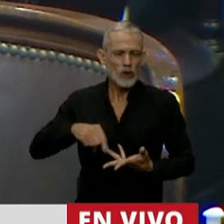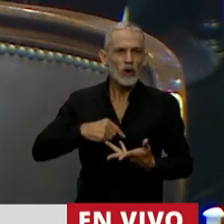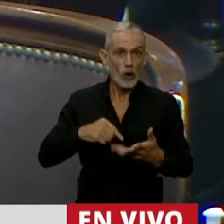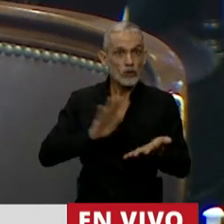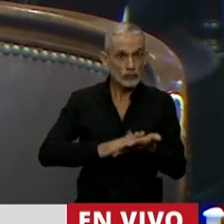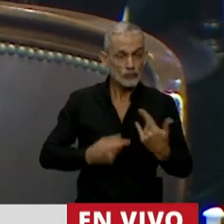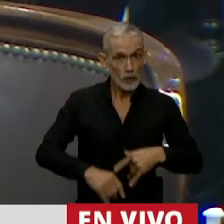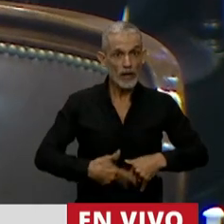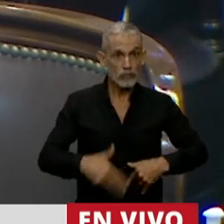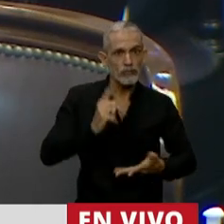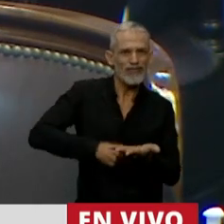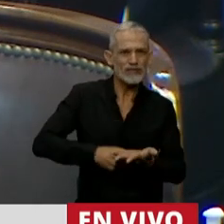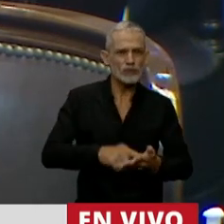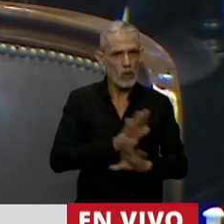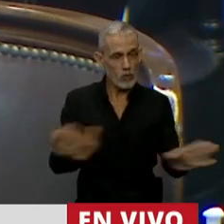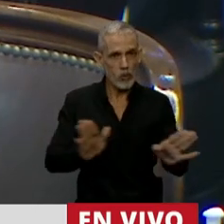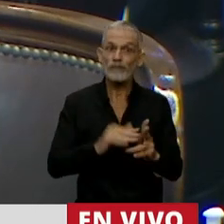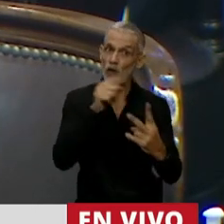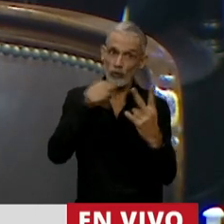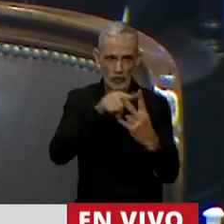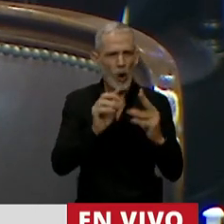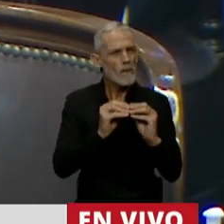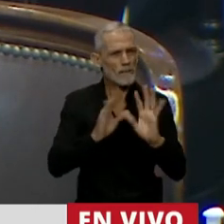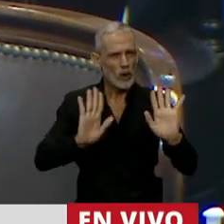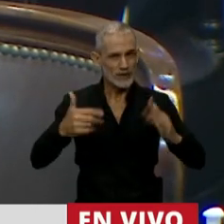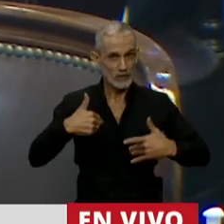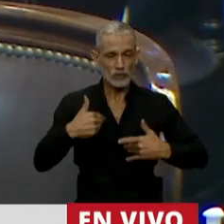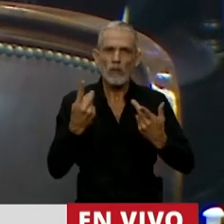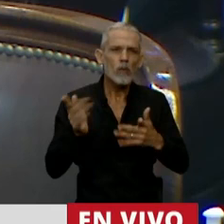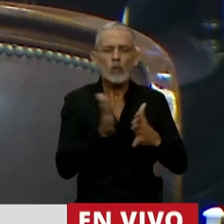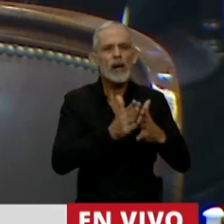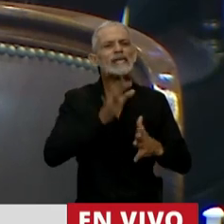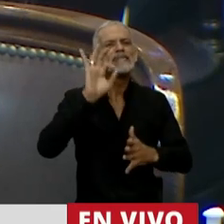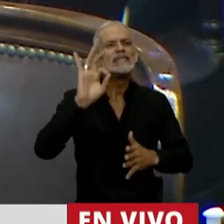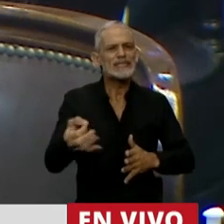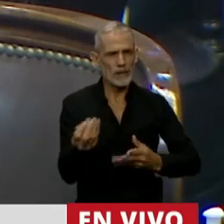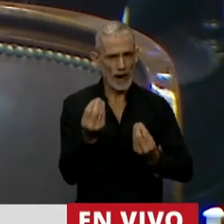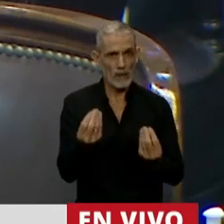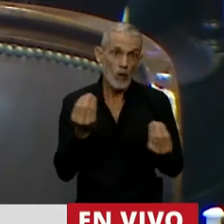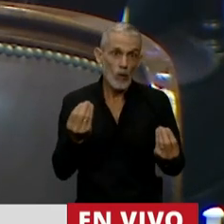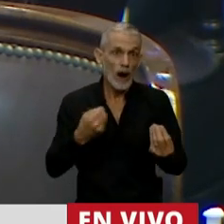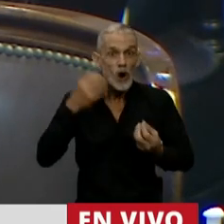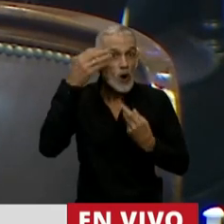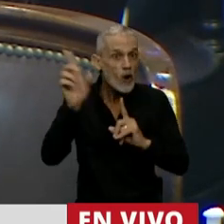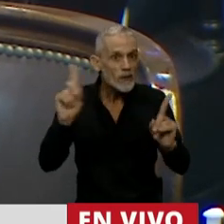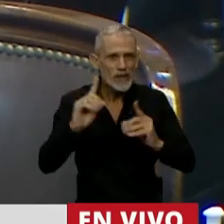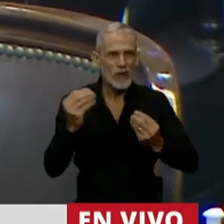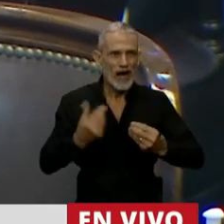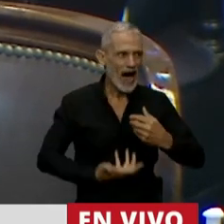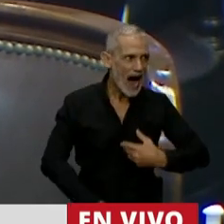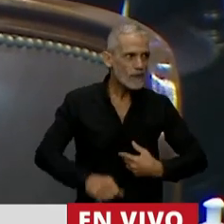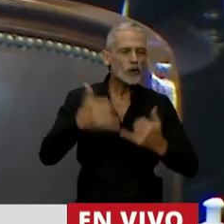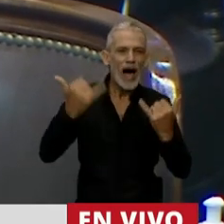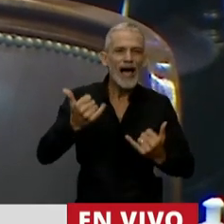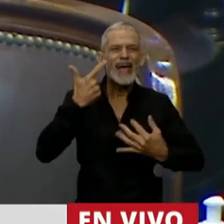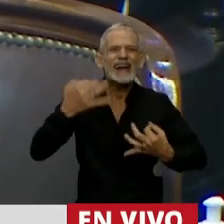interrupción voluntaria del embarazo. ¿Por qué se los cuento? Por dos motivos. Por un lado, para que sepamos, veamos y no nos olvidemos que el aborto es una